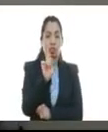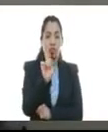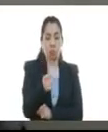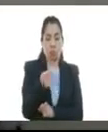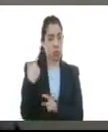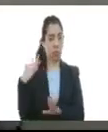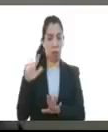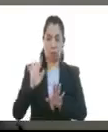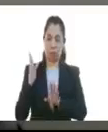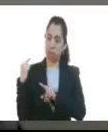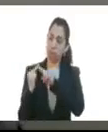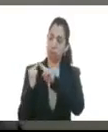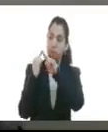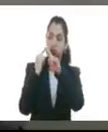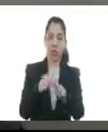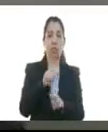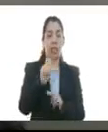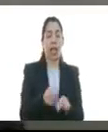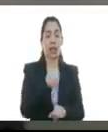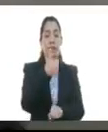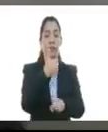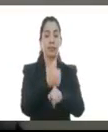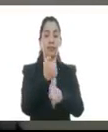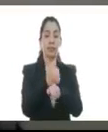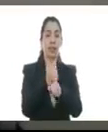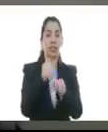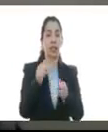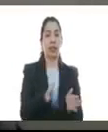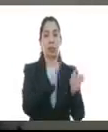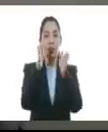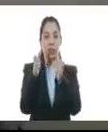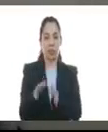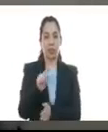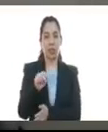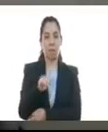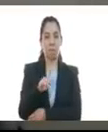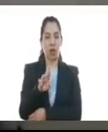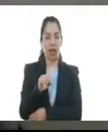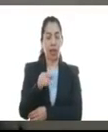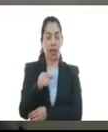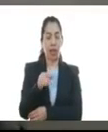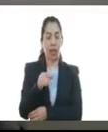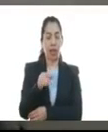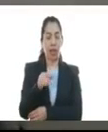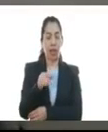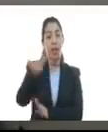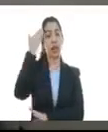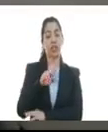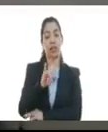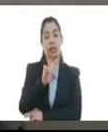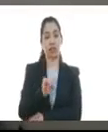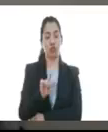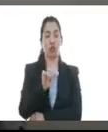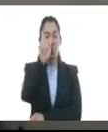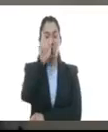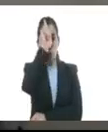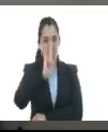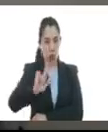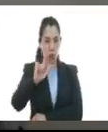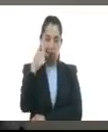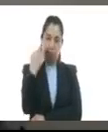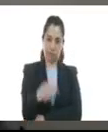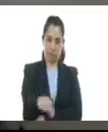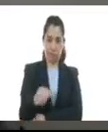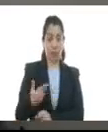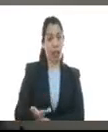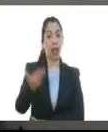temporada. Antes se llamaba De Raíz Luna. Todo esto, pues bueno, se hacía